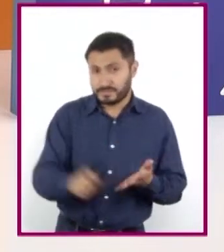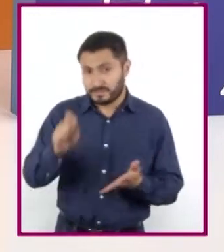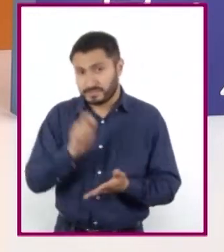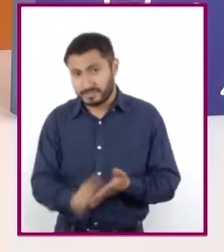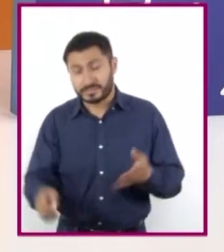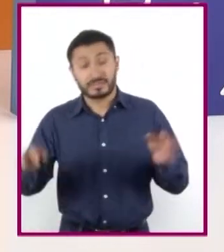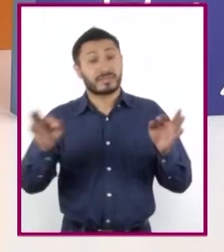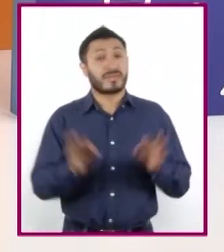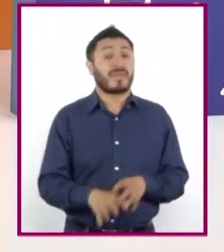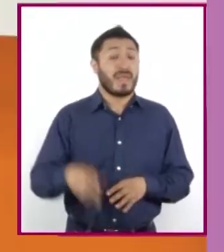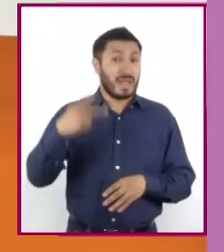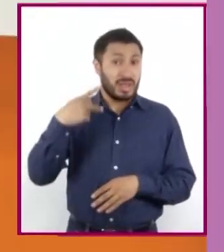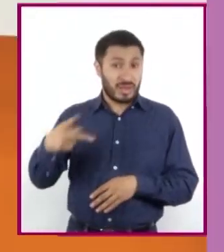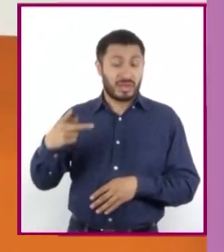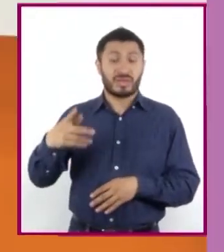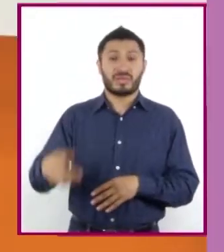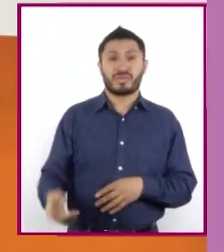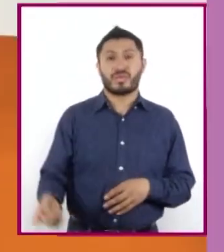la formación de este.